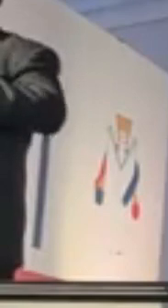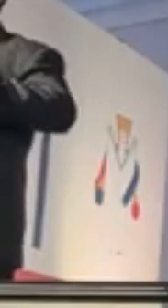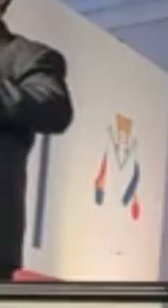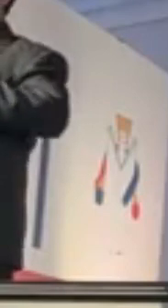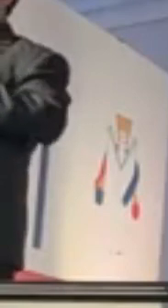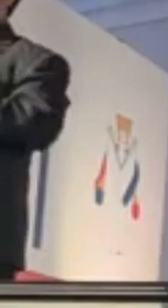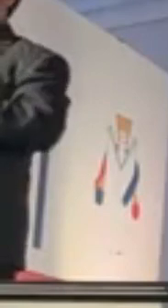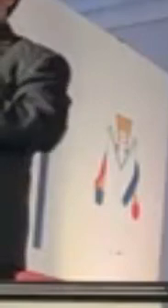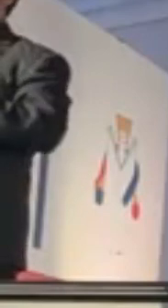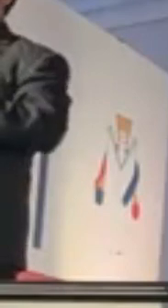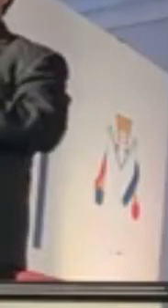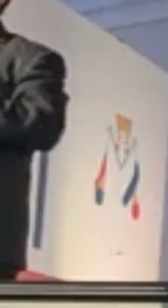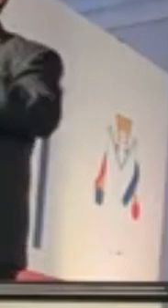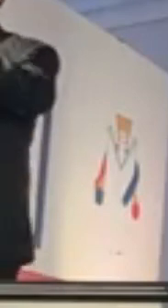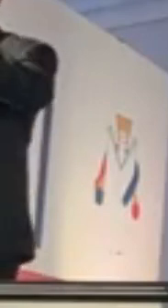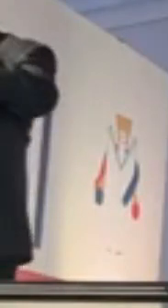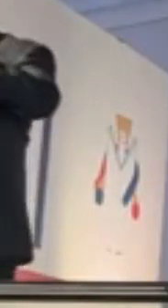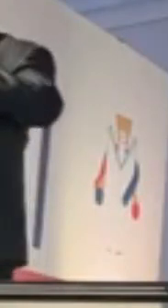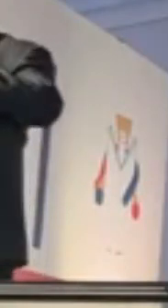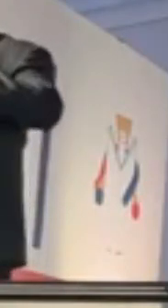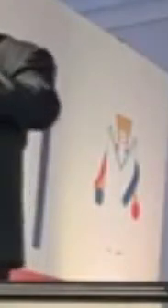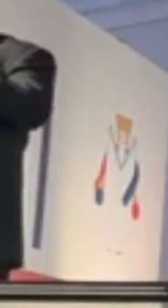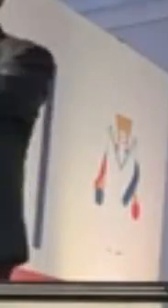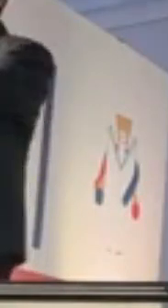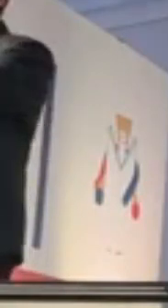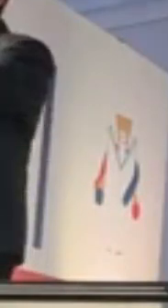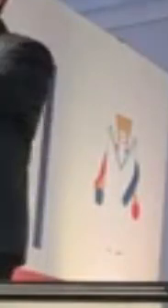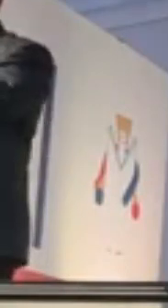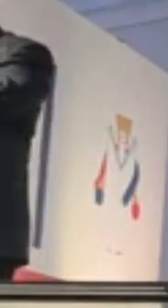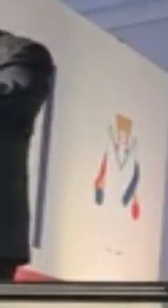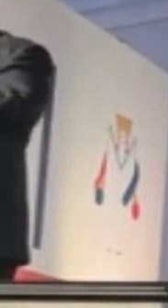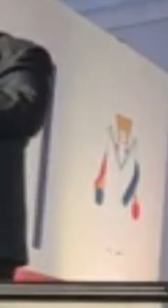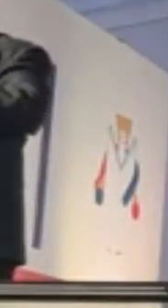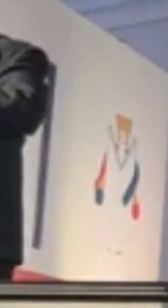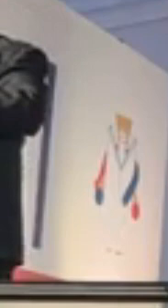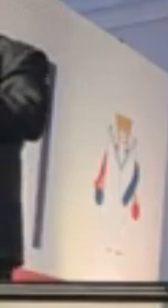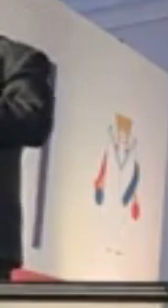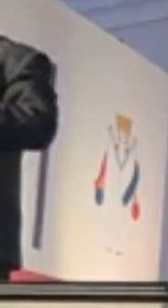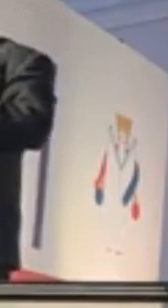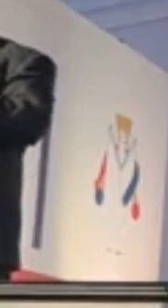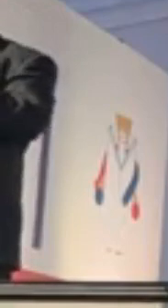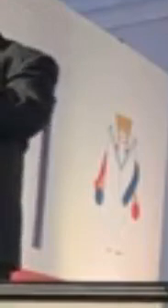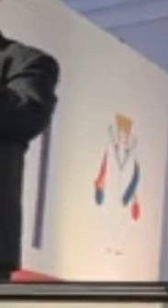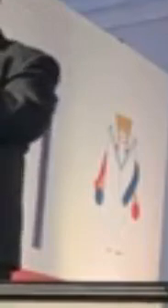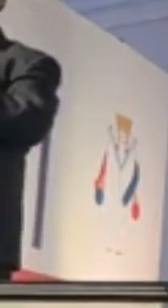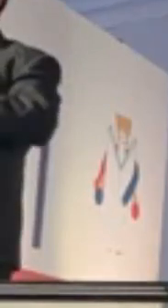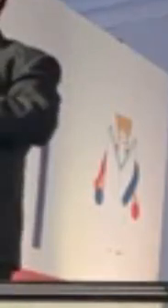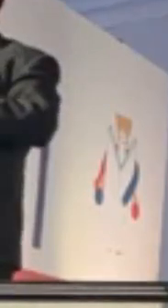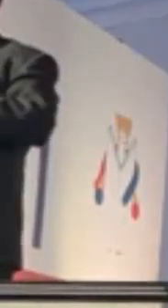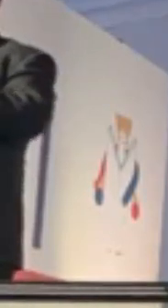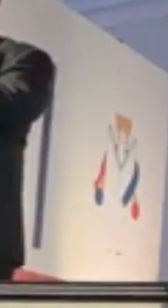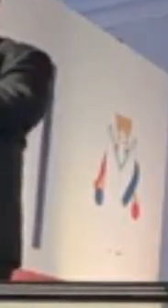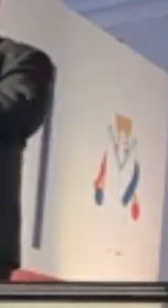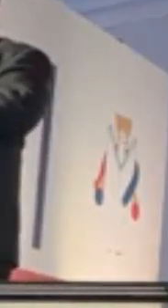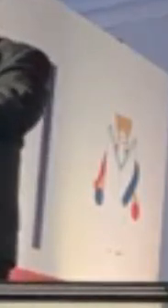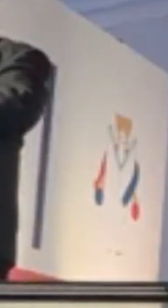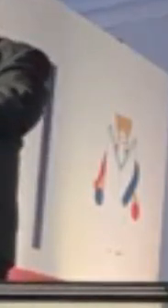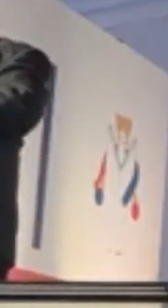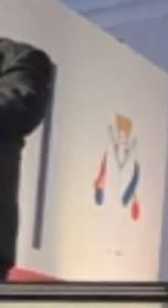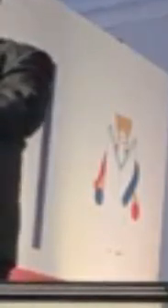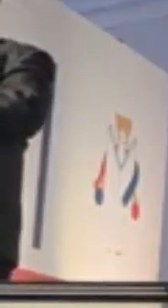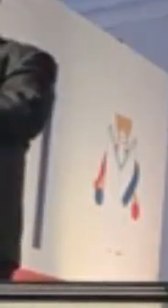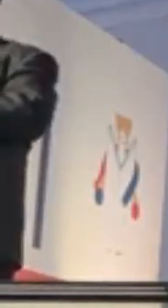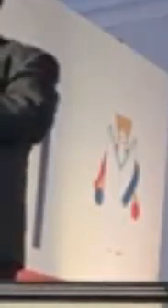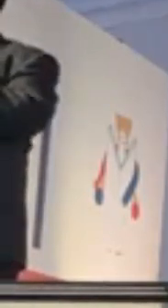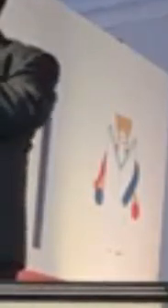causas estrambóticas que le han armado. Creo que en un futuro también sucederá con Rafael Correa y en el caso